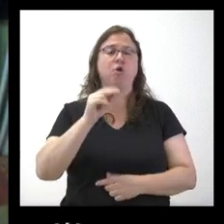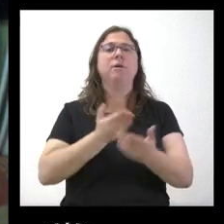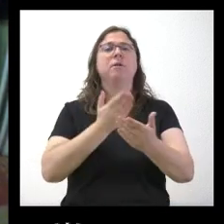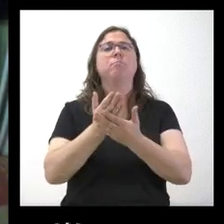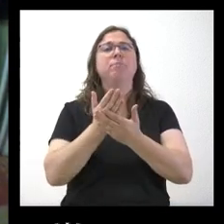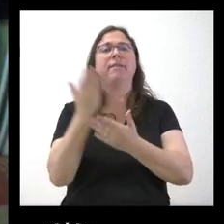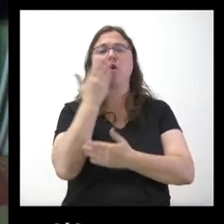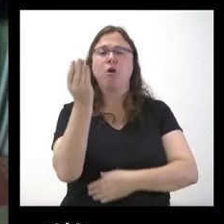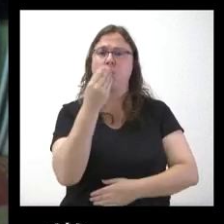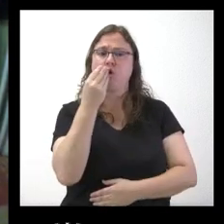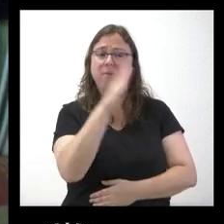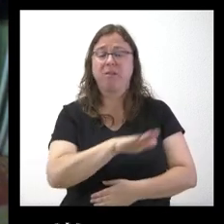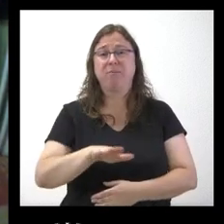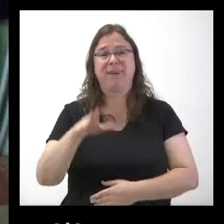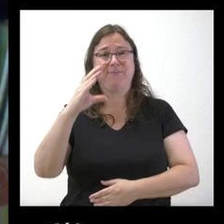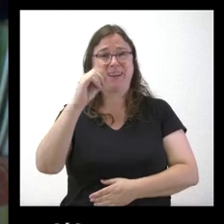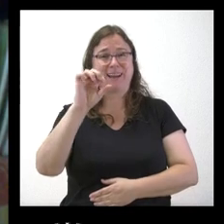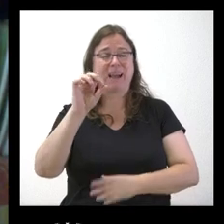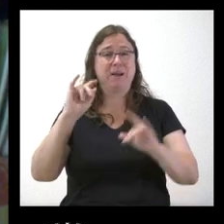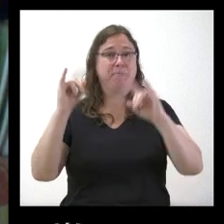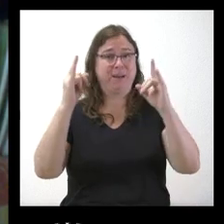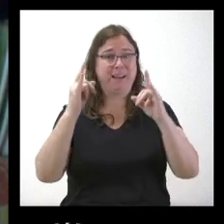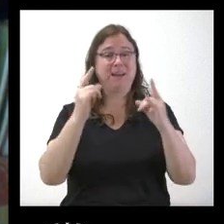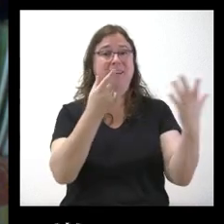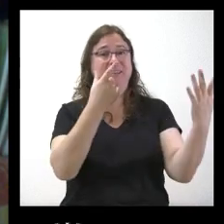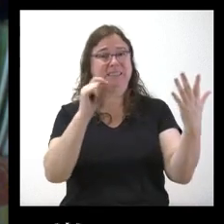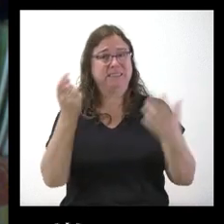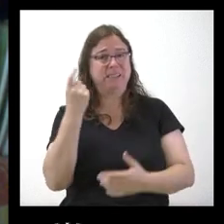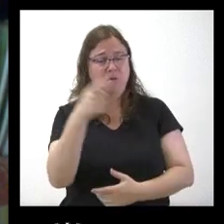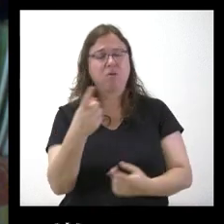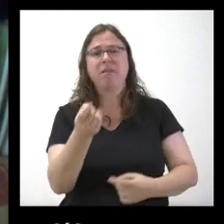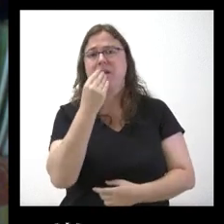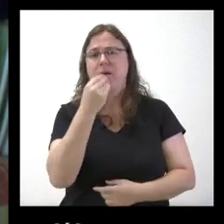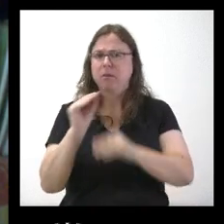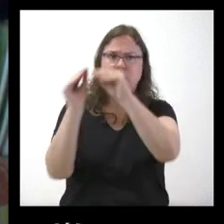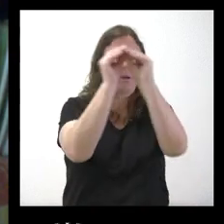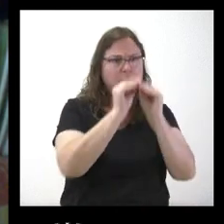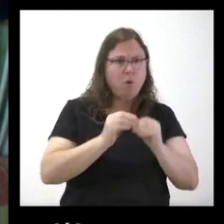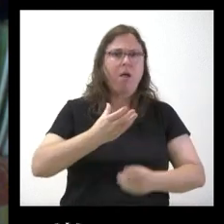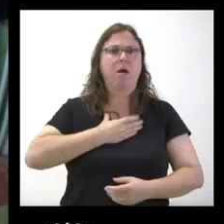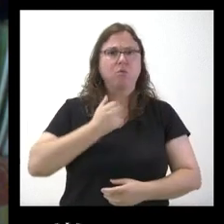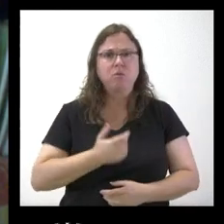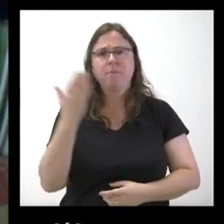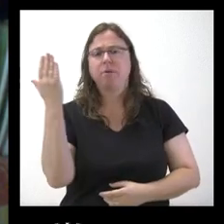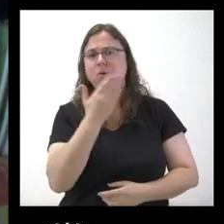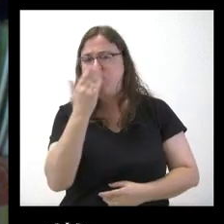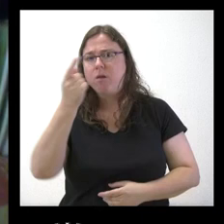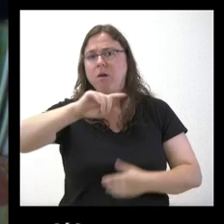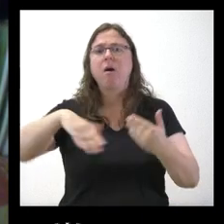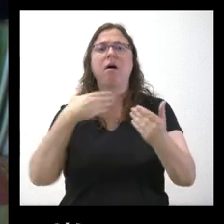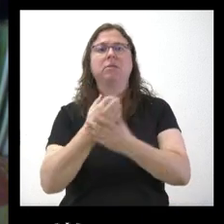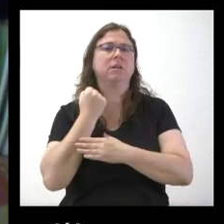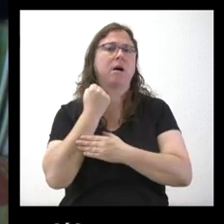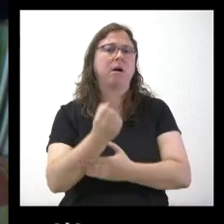más de 70 alumnos del crel Pinar es una petición unánime de la comunidad escolar del ayuntamiento y también cuenta incluso con el